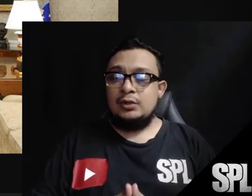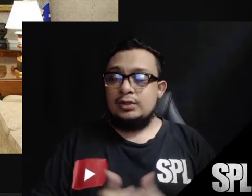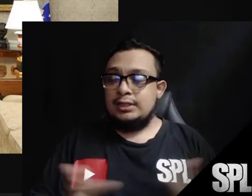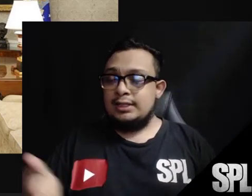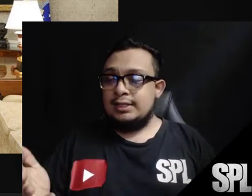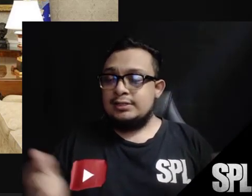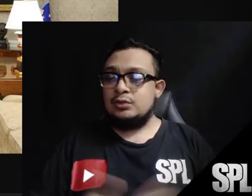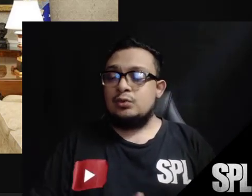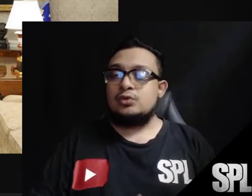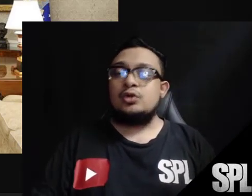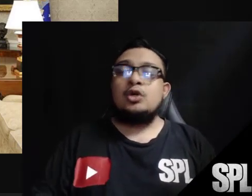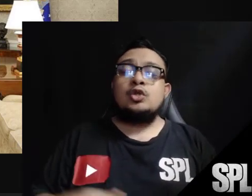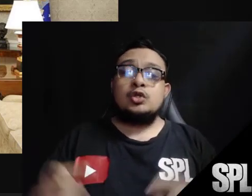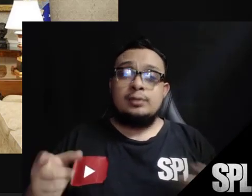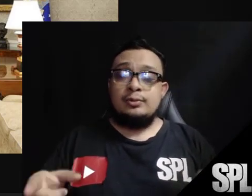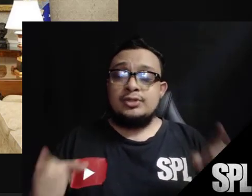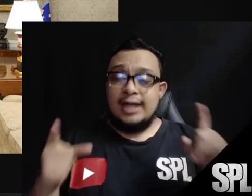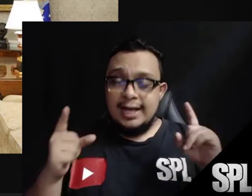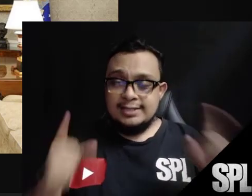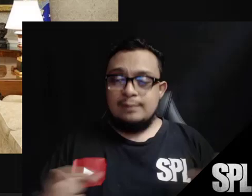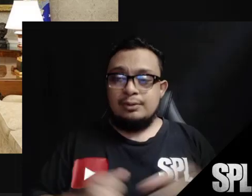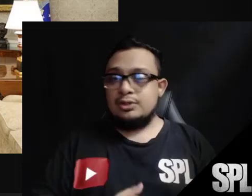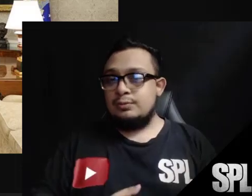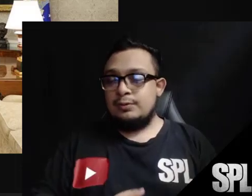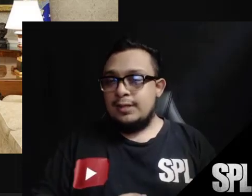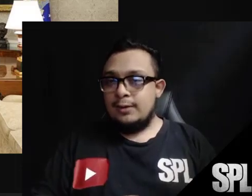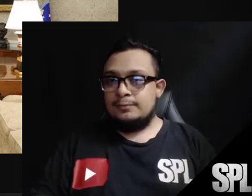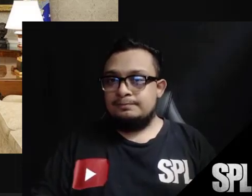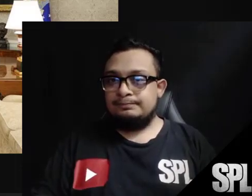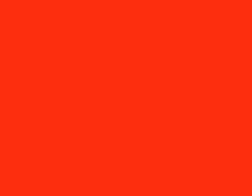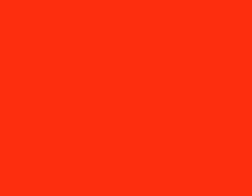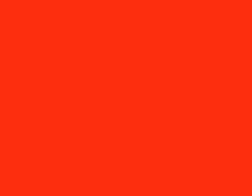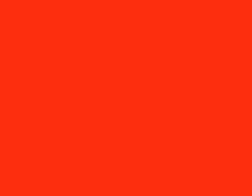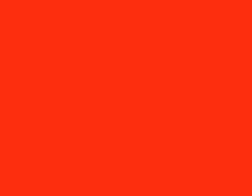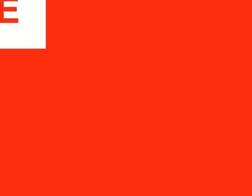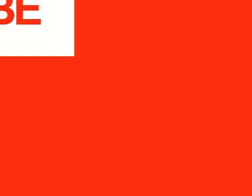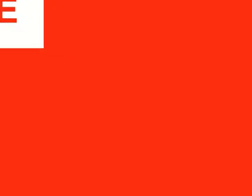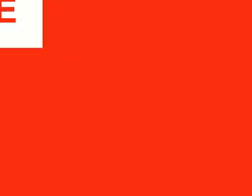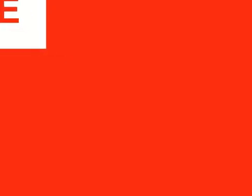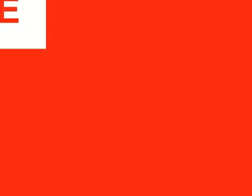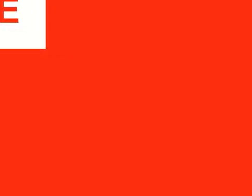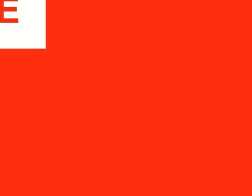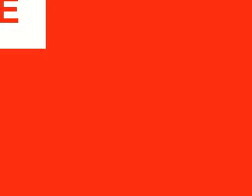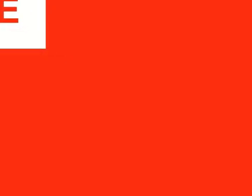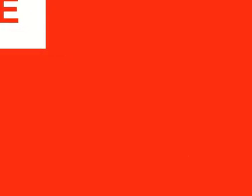mexicano y el discurso. Nos vemos hasta el próximo video.